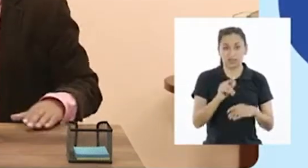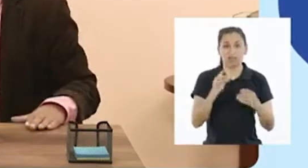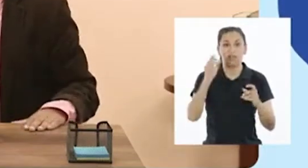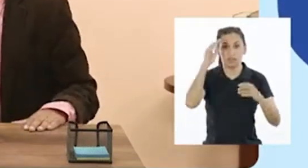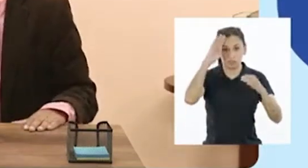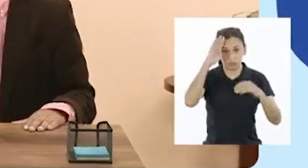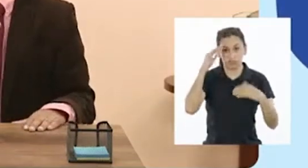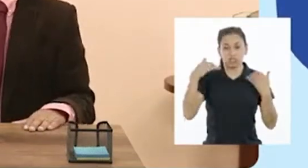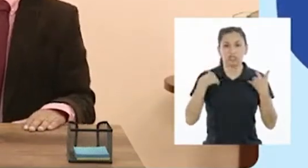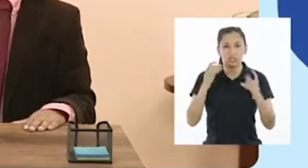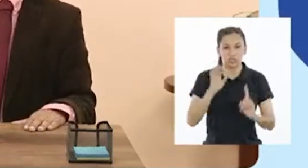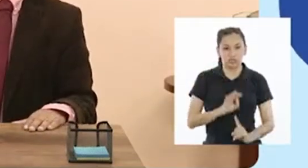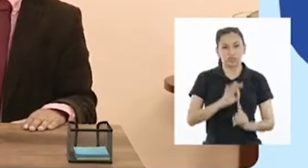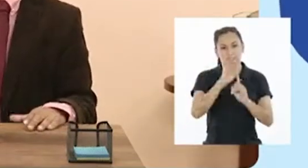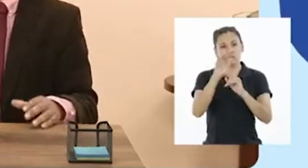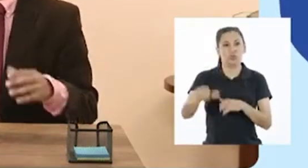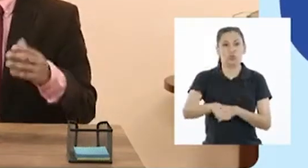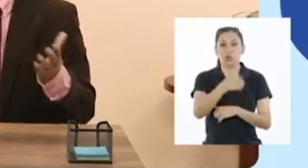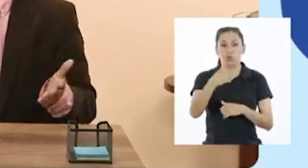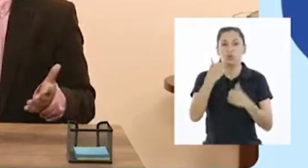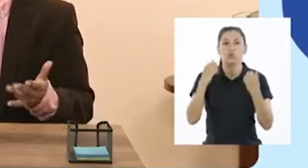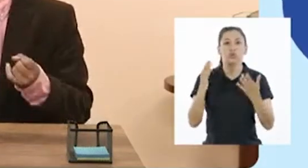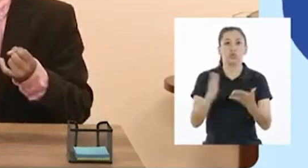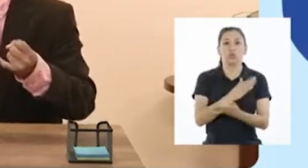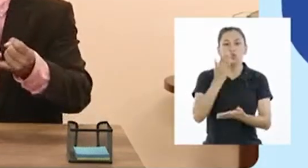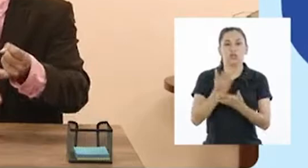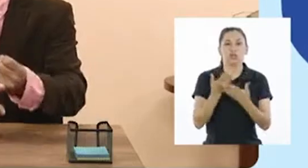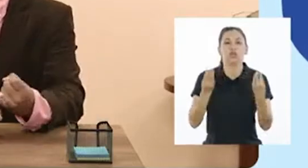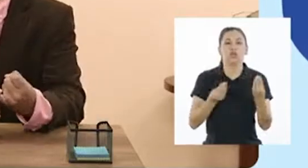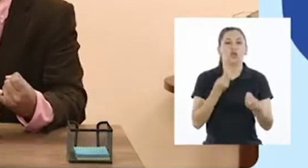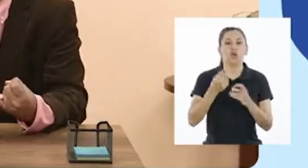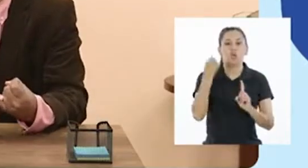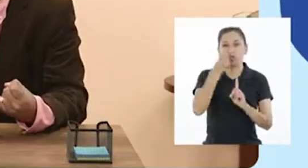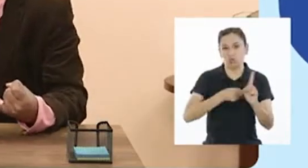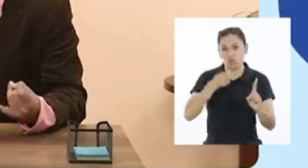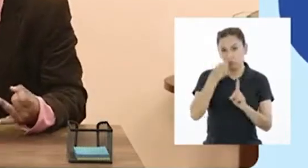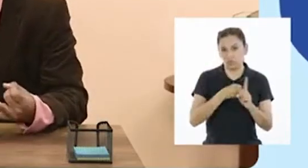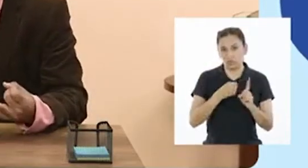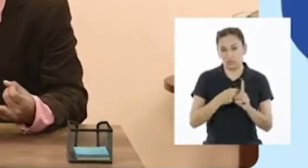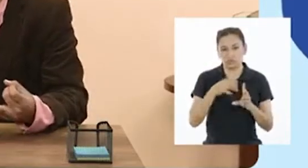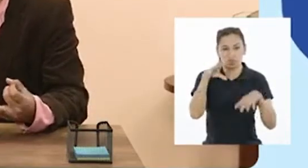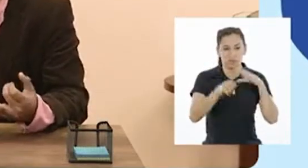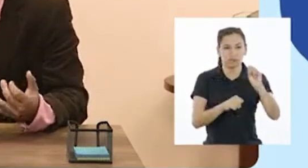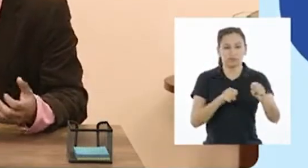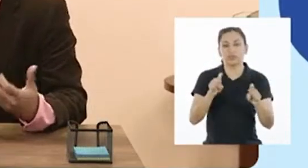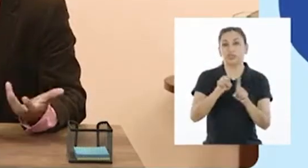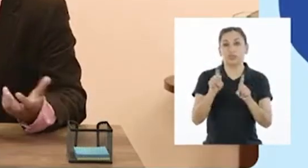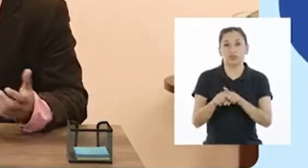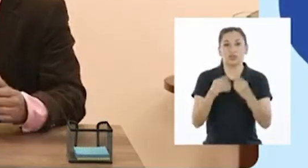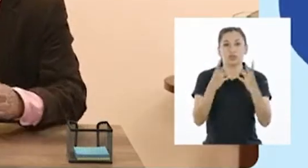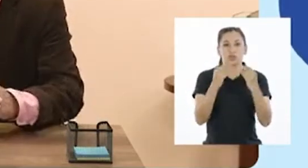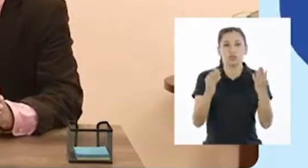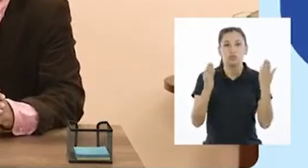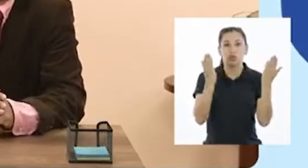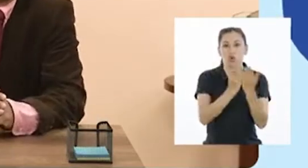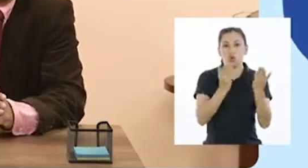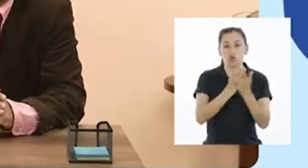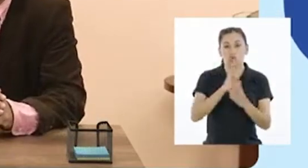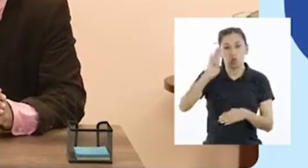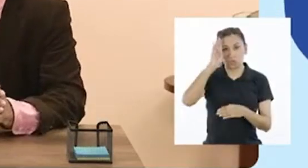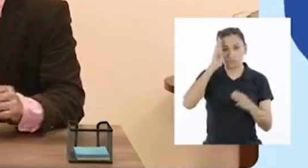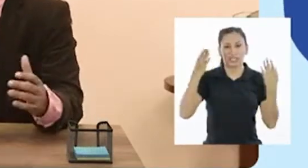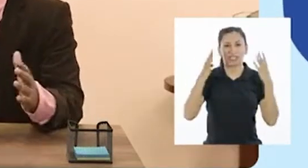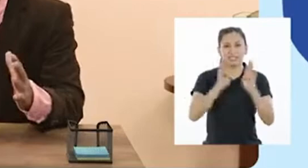que priorizar otros problemas como la lucha antisubversiva. Además, cerraron varias escuelas de